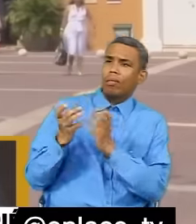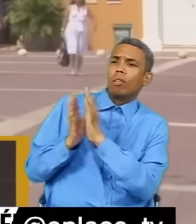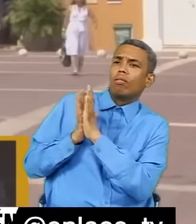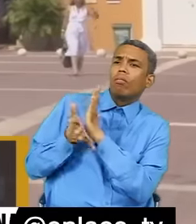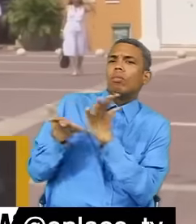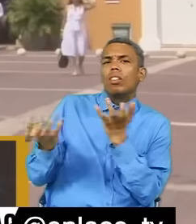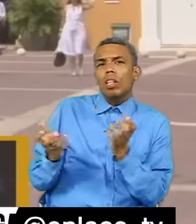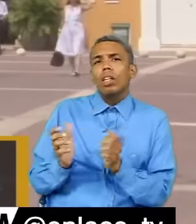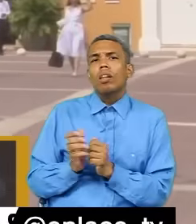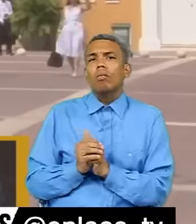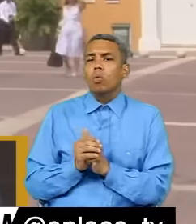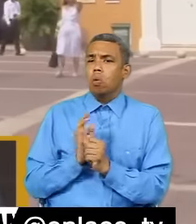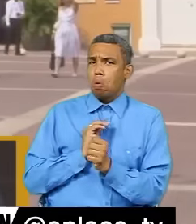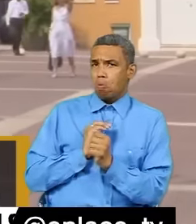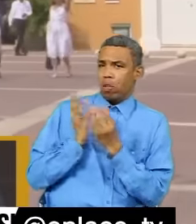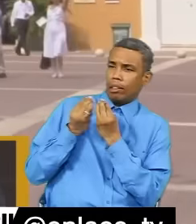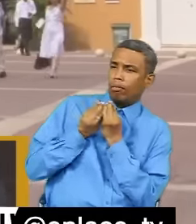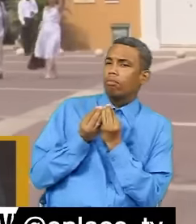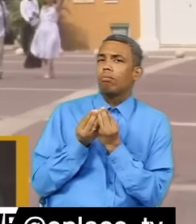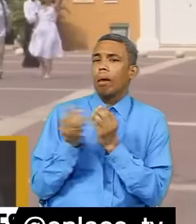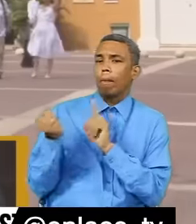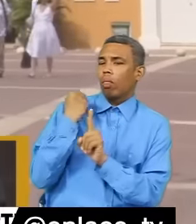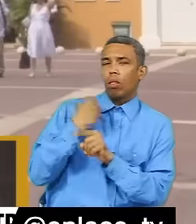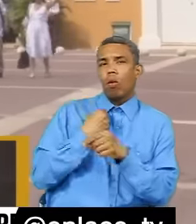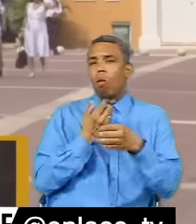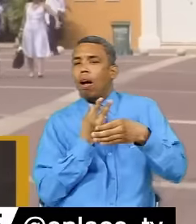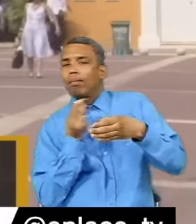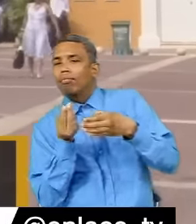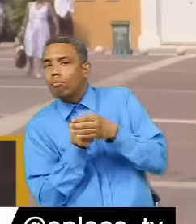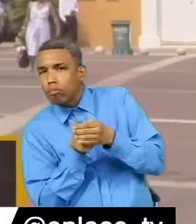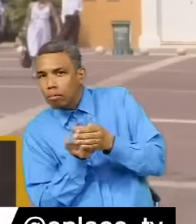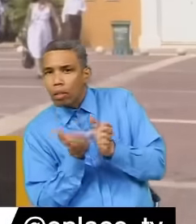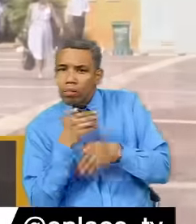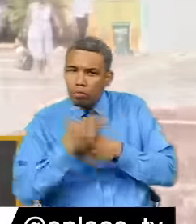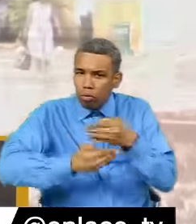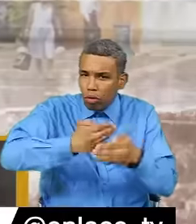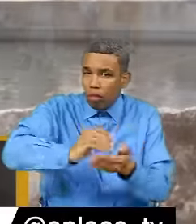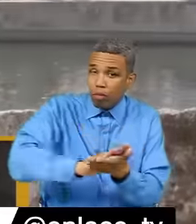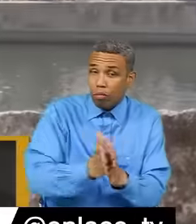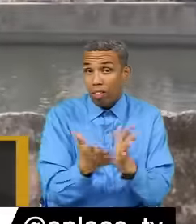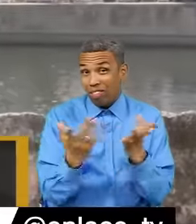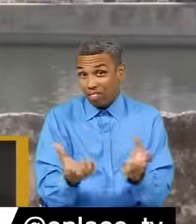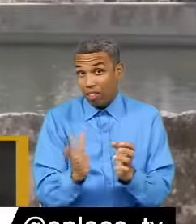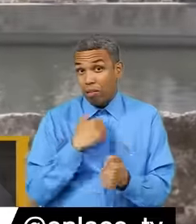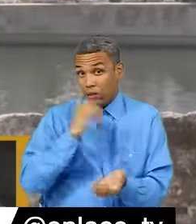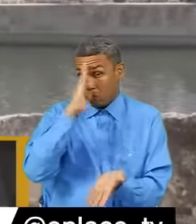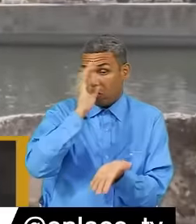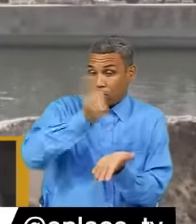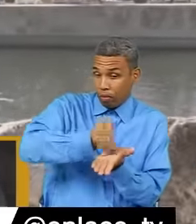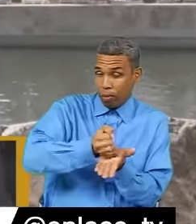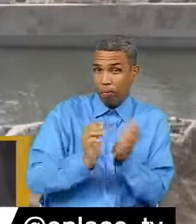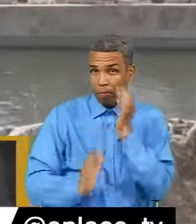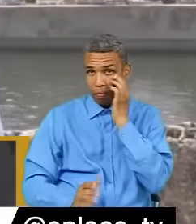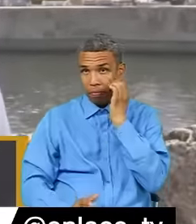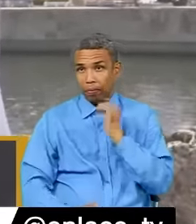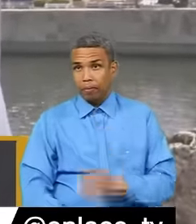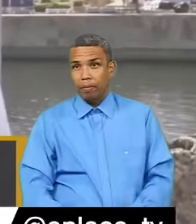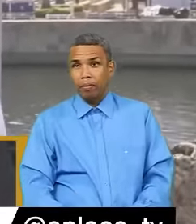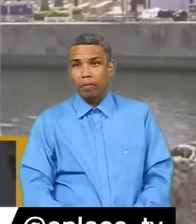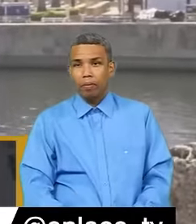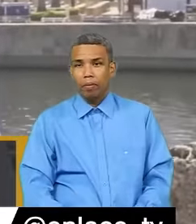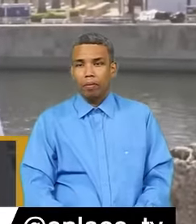necesita y si realmente se logra lo que nosotros estamos confiando que se logre. Bueno, un saludo a los televidentes de Enlace, a